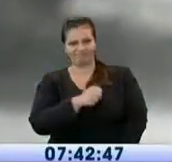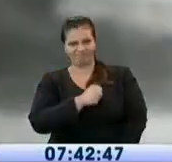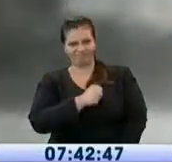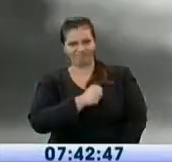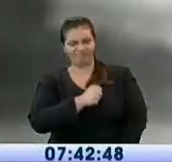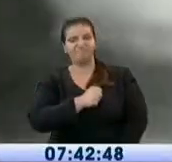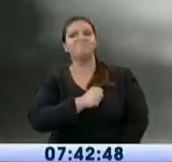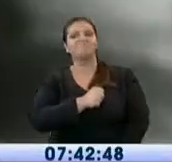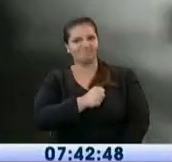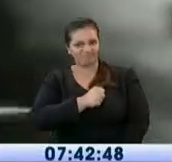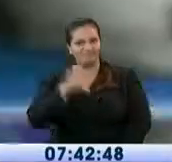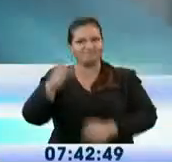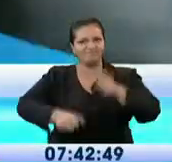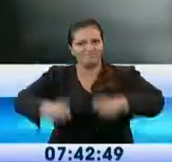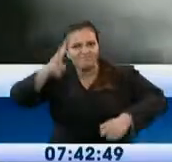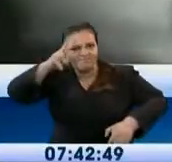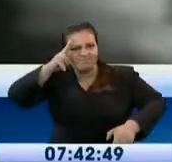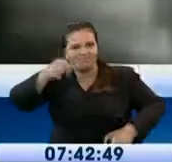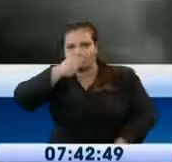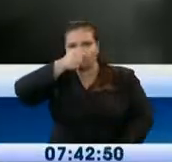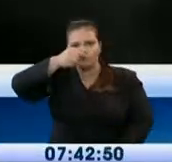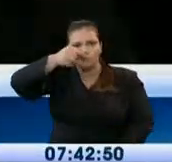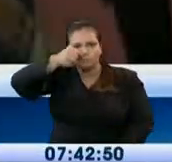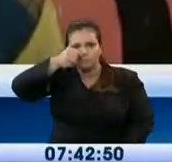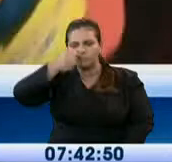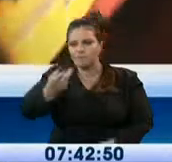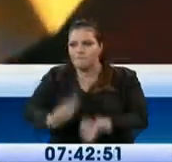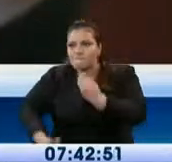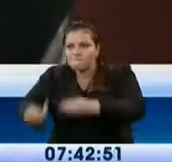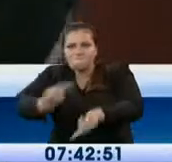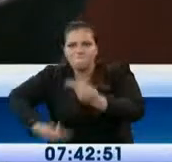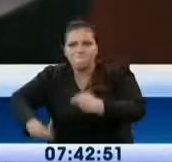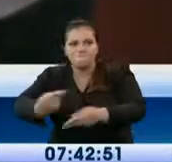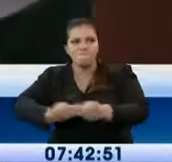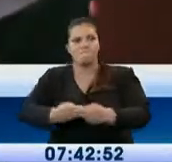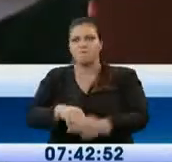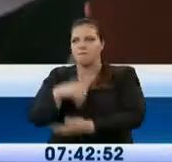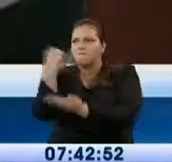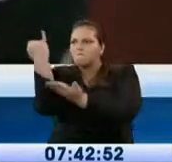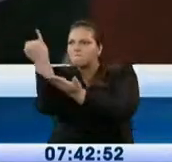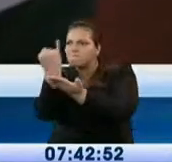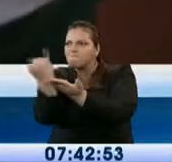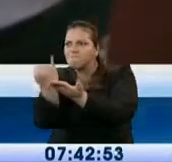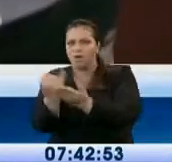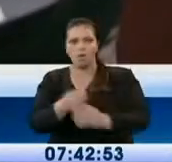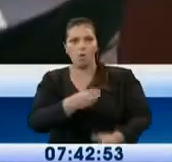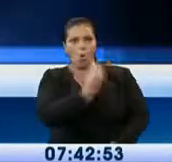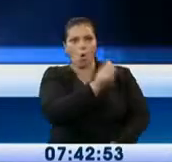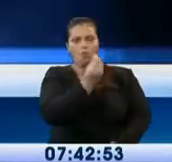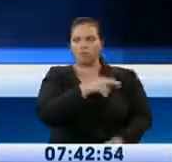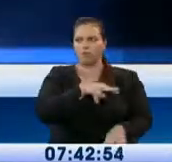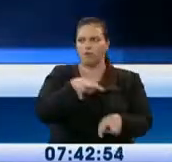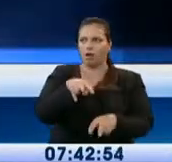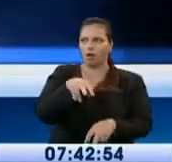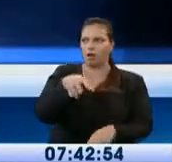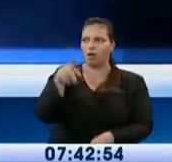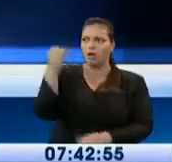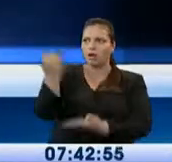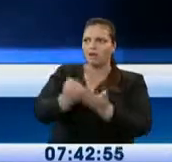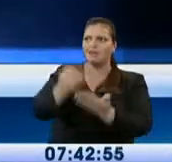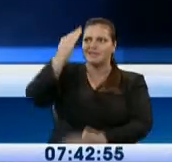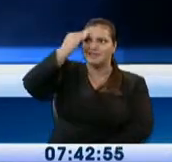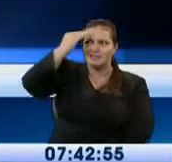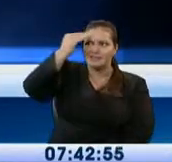Los jóvenes y el consumo de estupefacientes no escarmienta. Las cifras lo evidencian. Del 1 al 4 de octubre